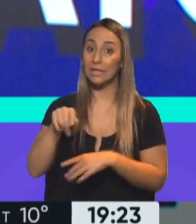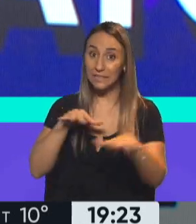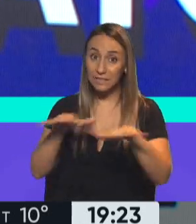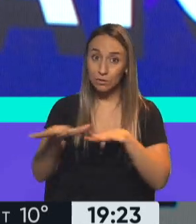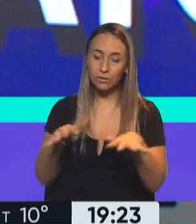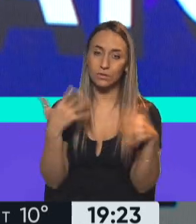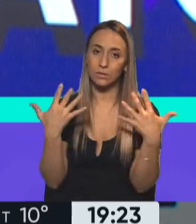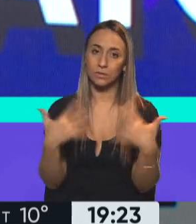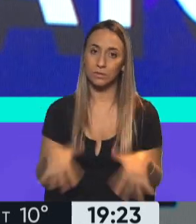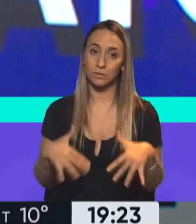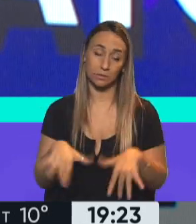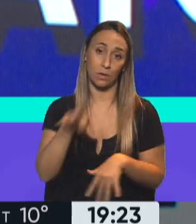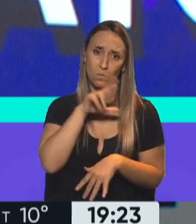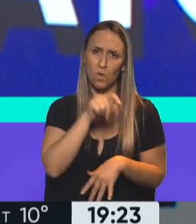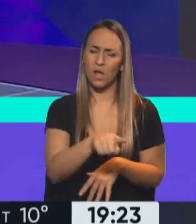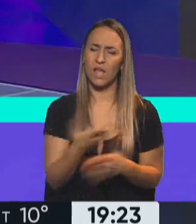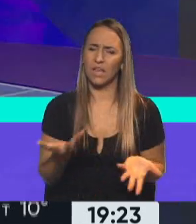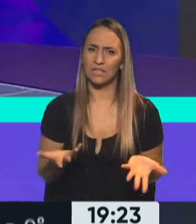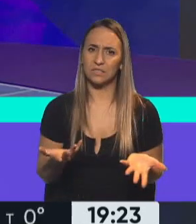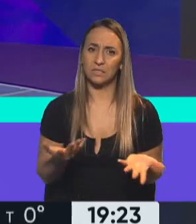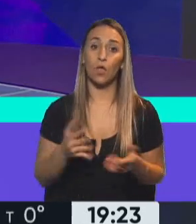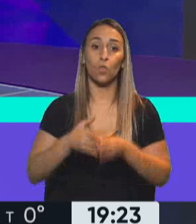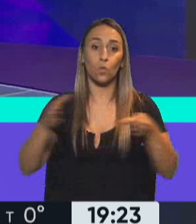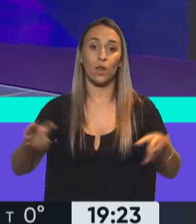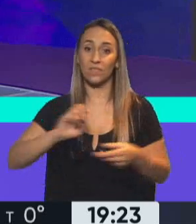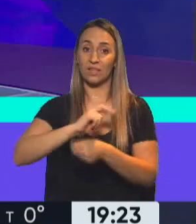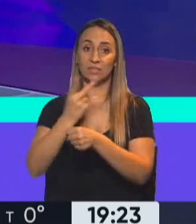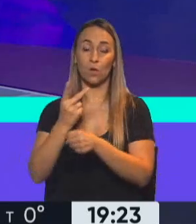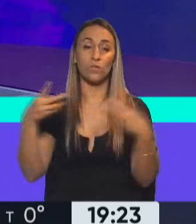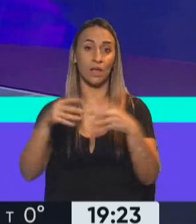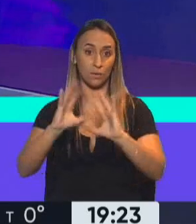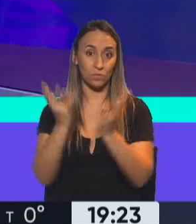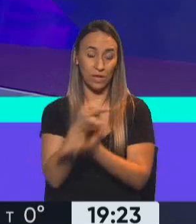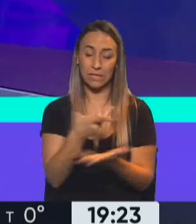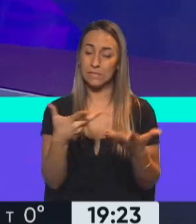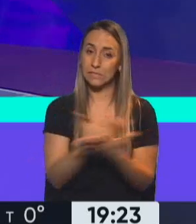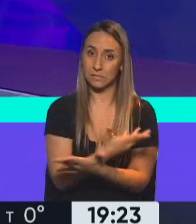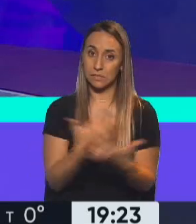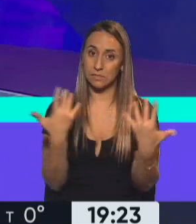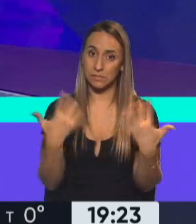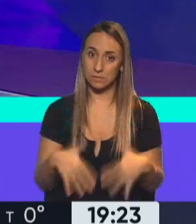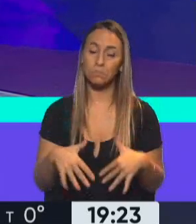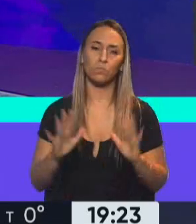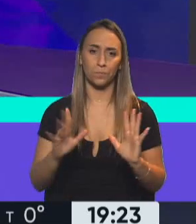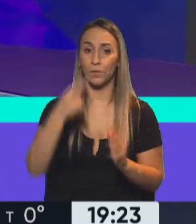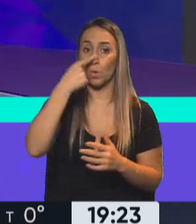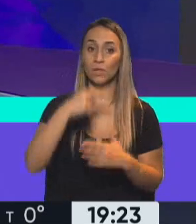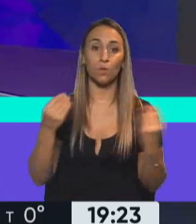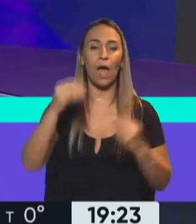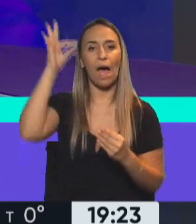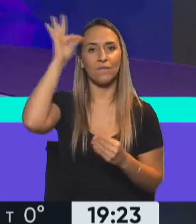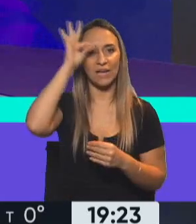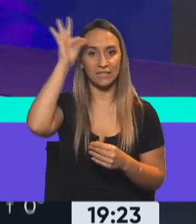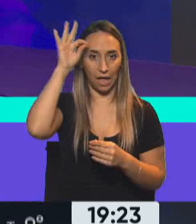del lugar que les tocó justamente a las mujeres en plena Segunda Guerra Mundial. Y por último, Afganistán, que lo vimos,